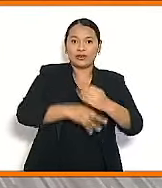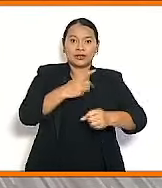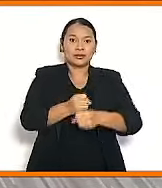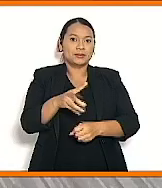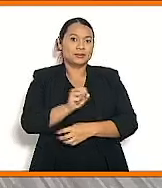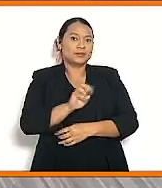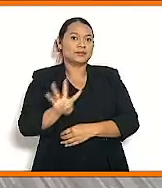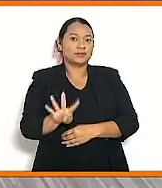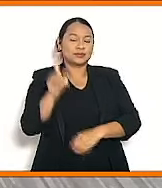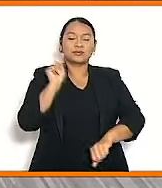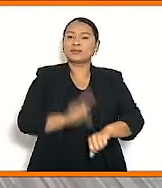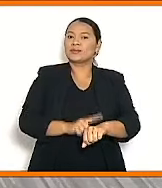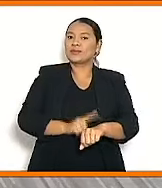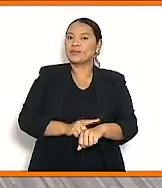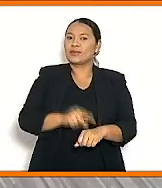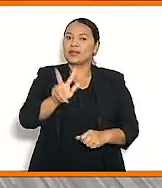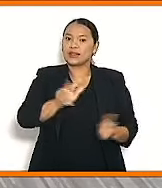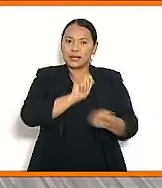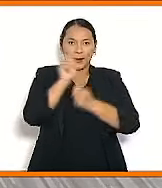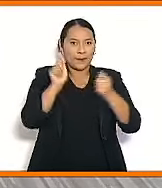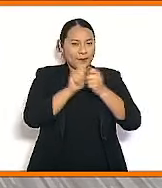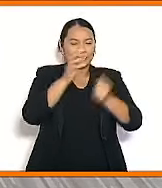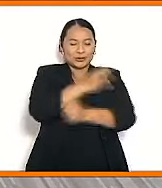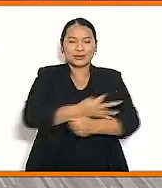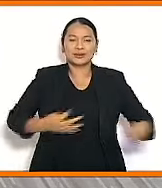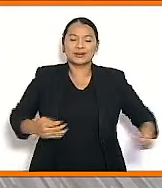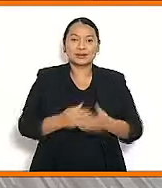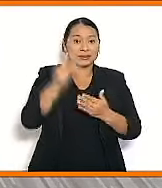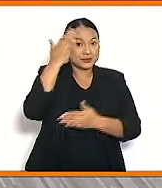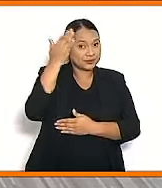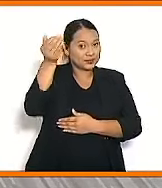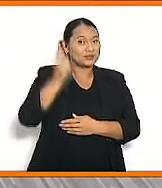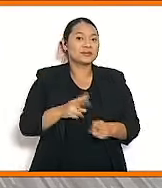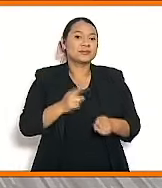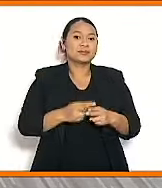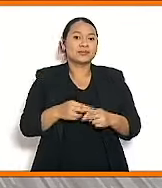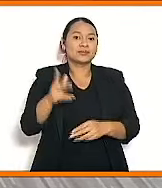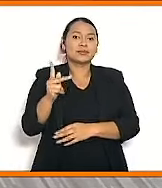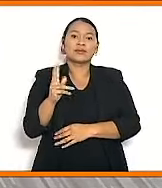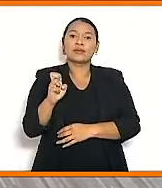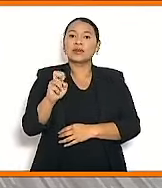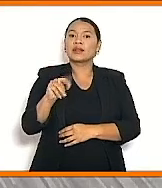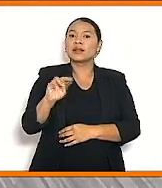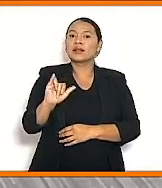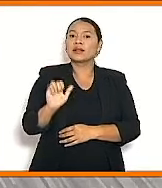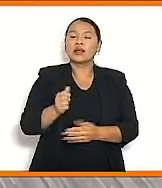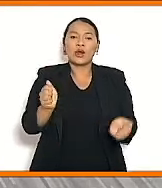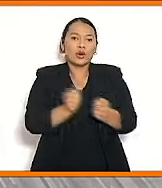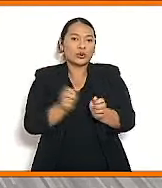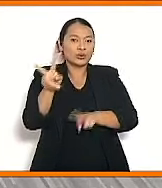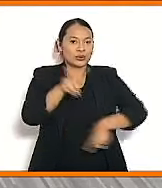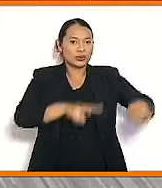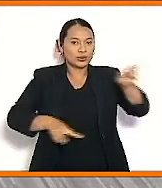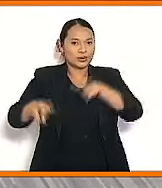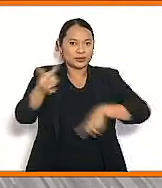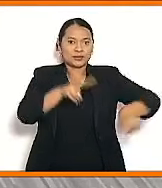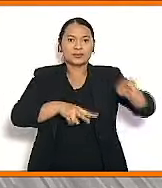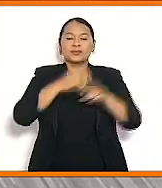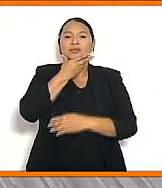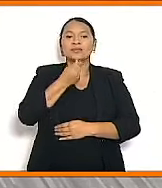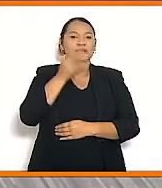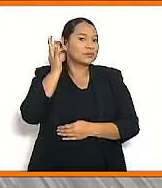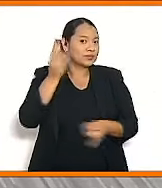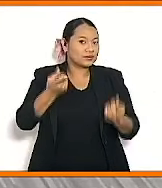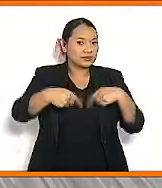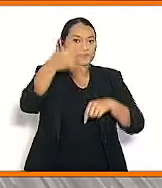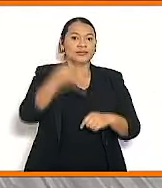año 2024, lo marca a las 3 en punto de la tarde. Te saluda Kenia Mondragón en compañía de nuestra auditora y notario, quienes dan fe y legalidad a cada uno de